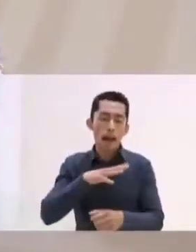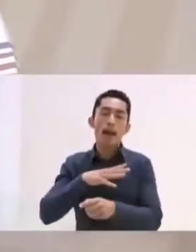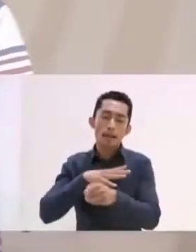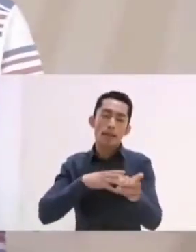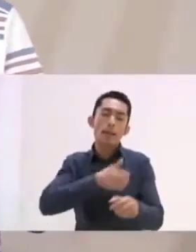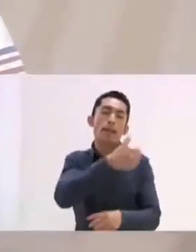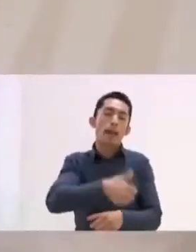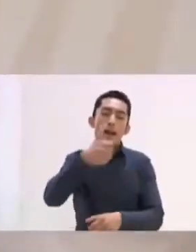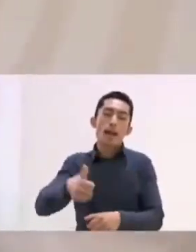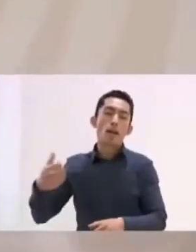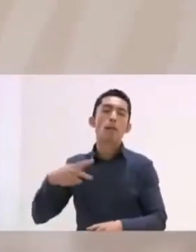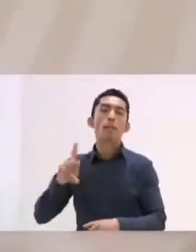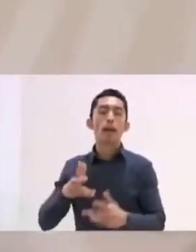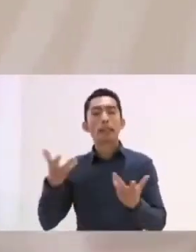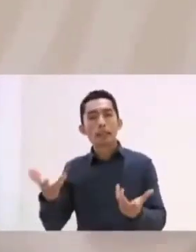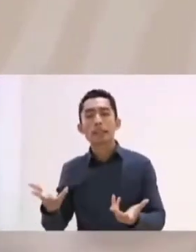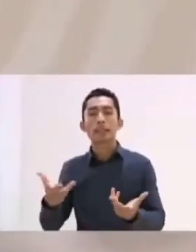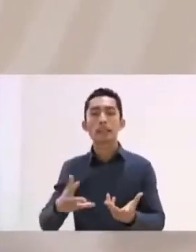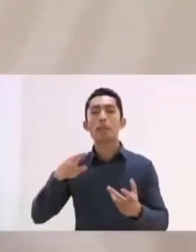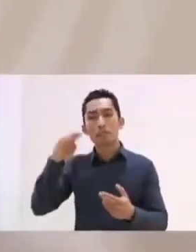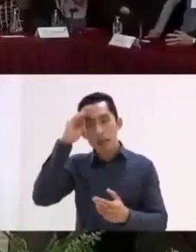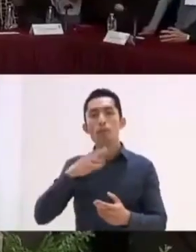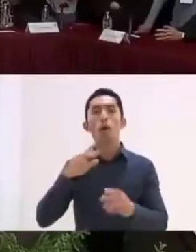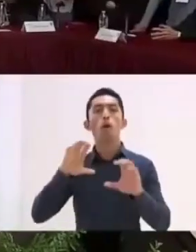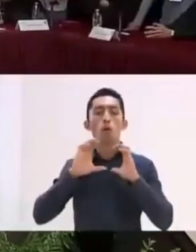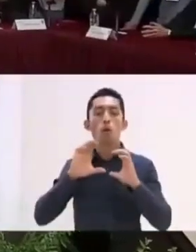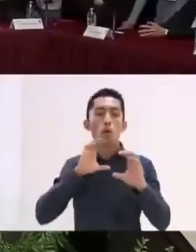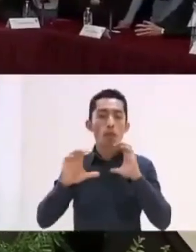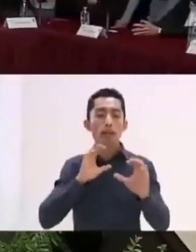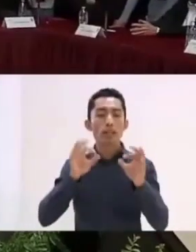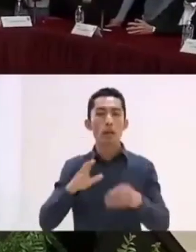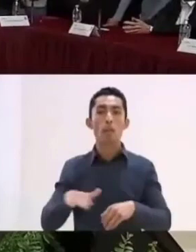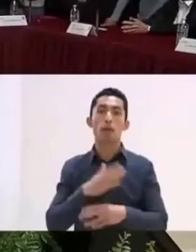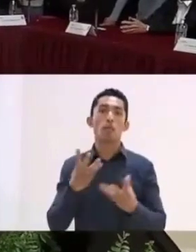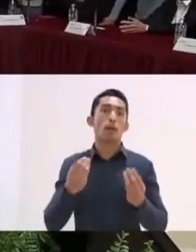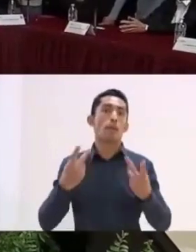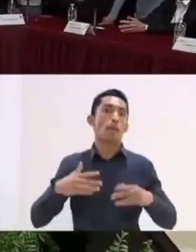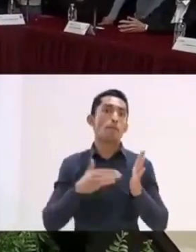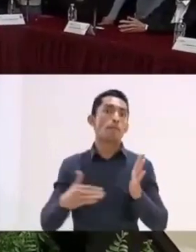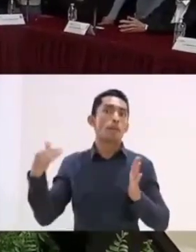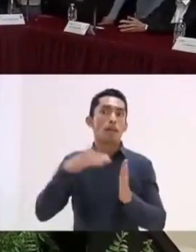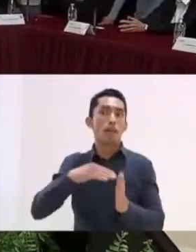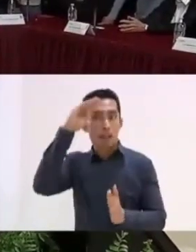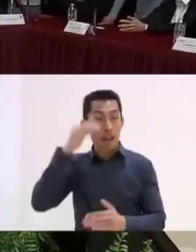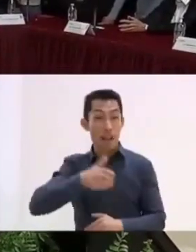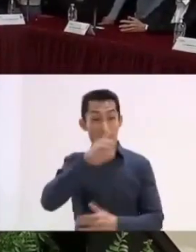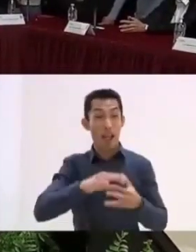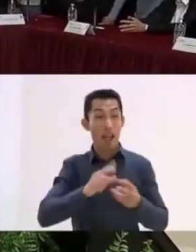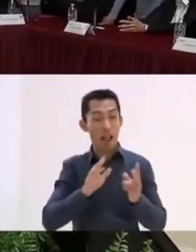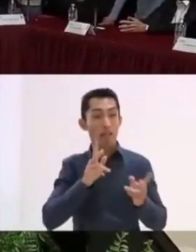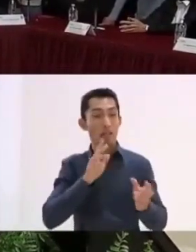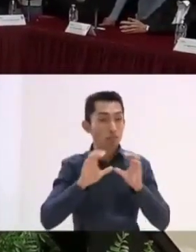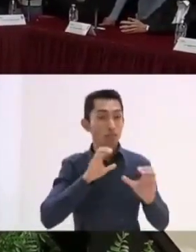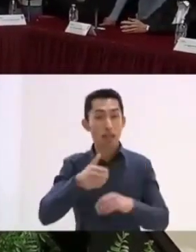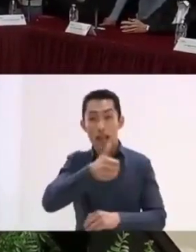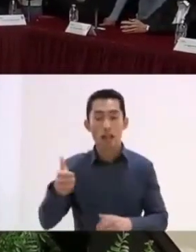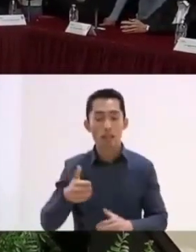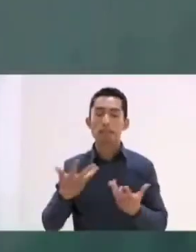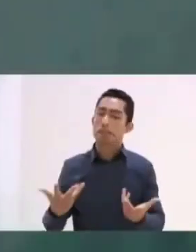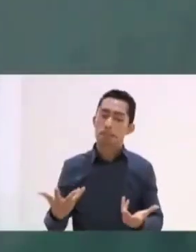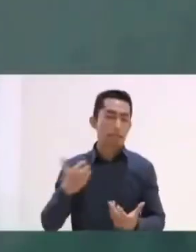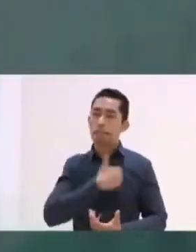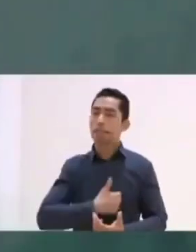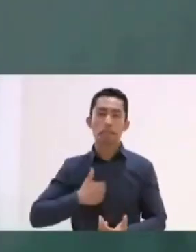pero tenemos que buscar la manera de comunicarnos porque somos millones y desgraciadamente